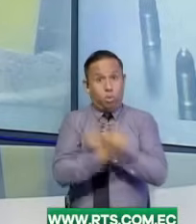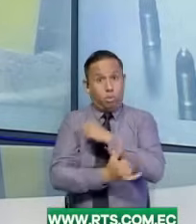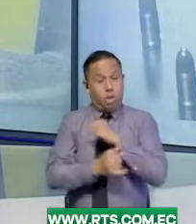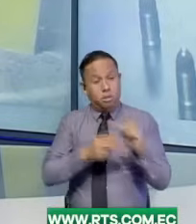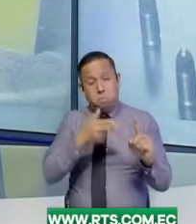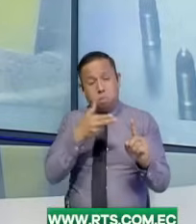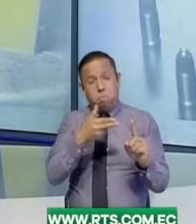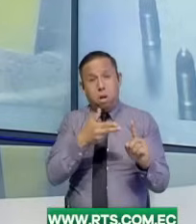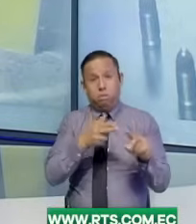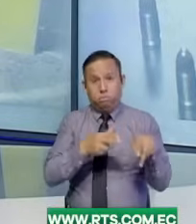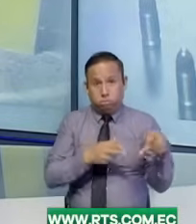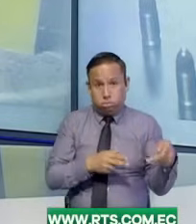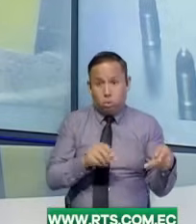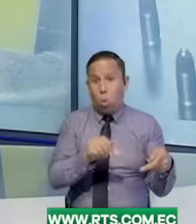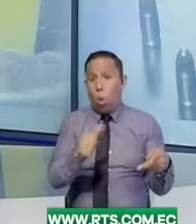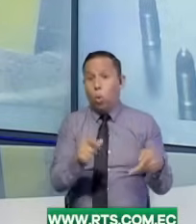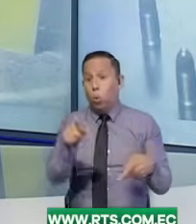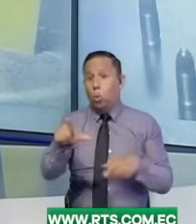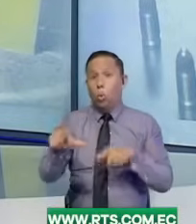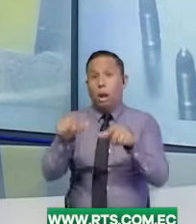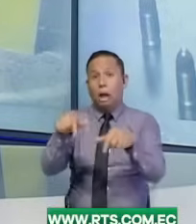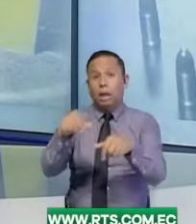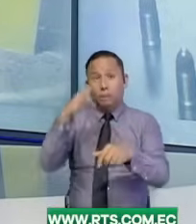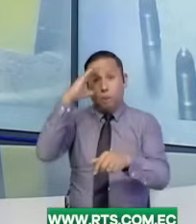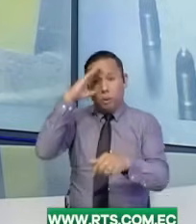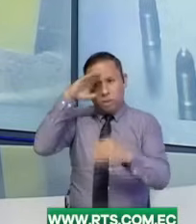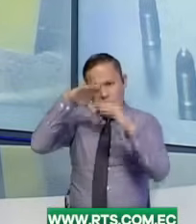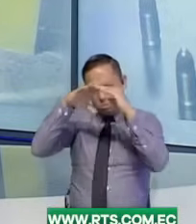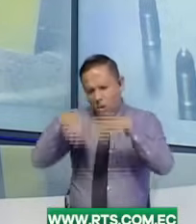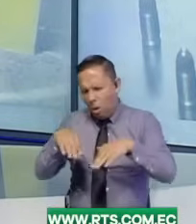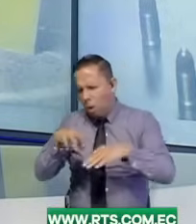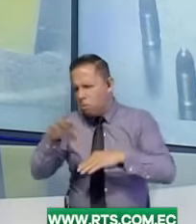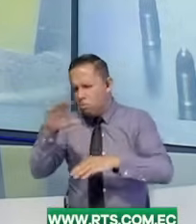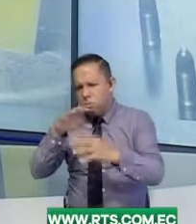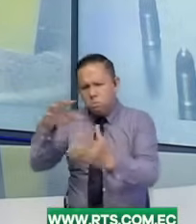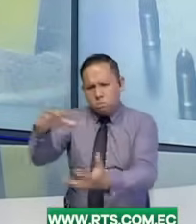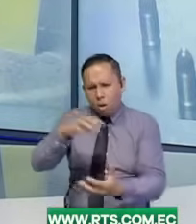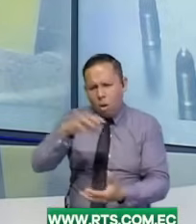En otro, la policía realizó allanamientos y encontró armas de fuego.